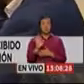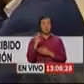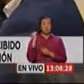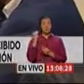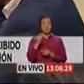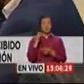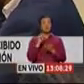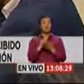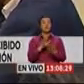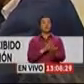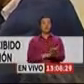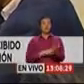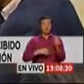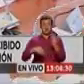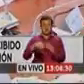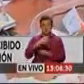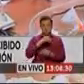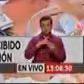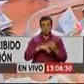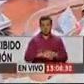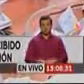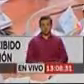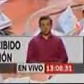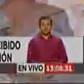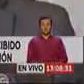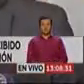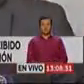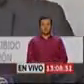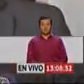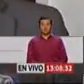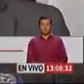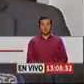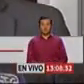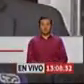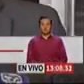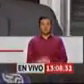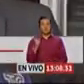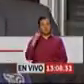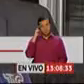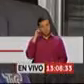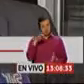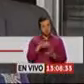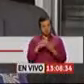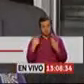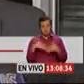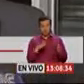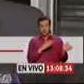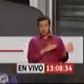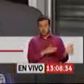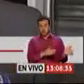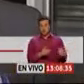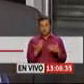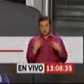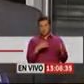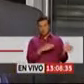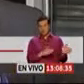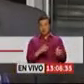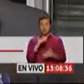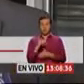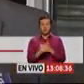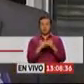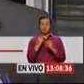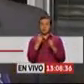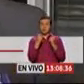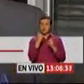a proyectos de inversión. A nivel gubernamental estamos en un proceso de